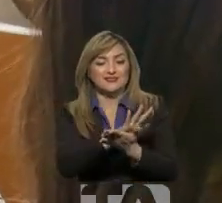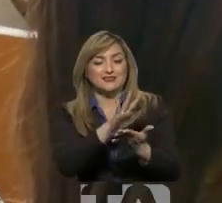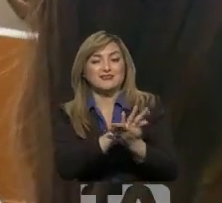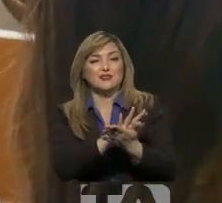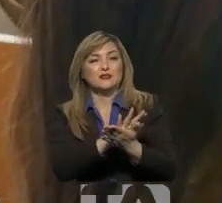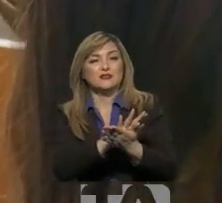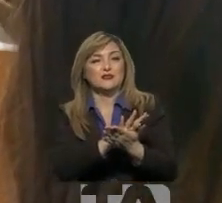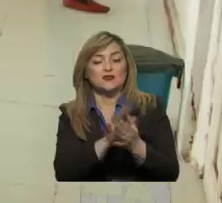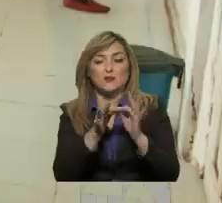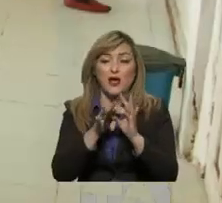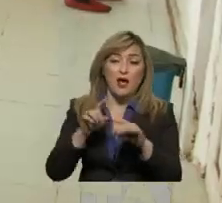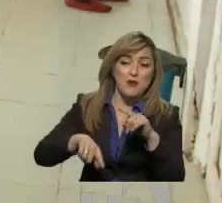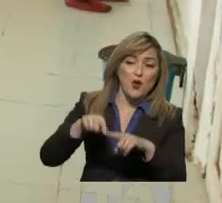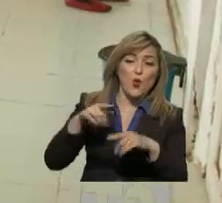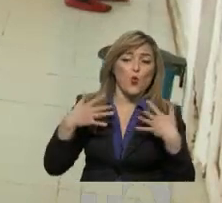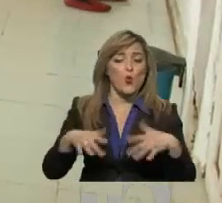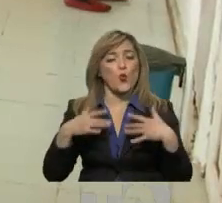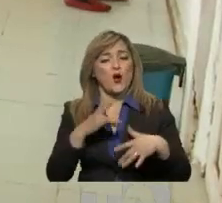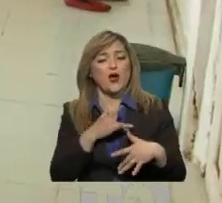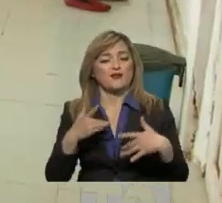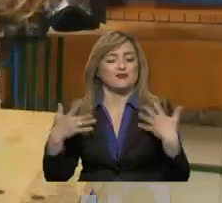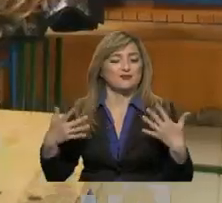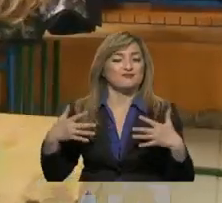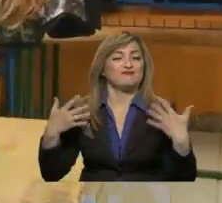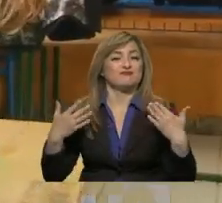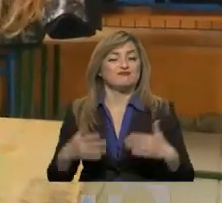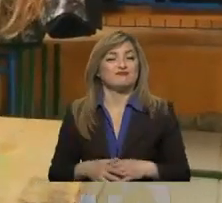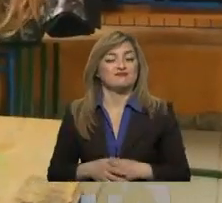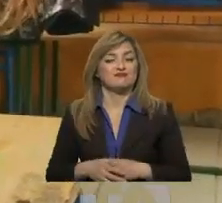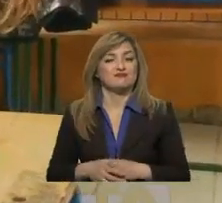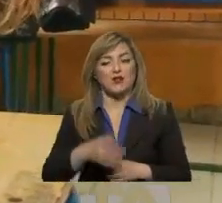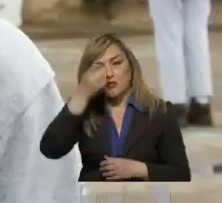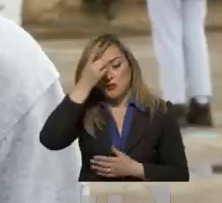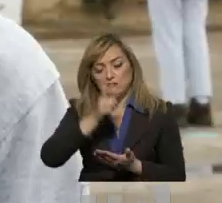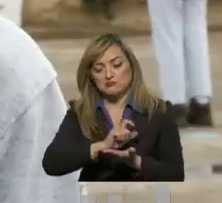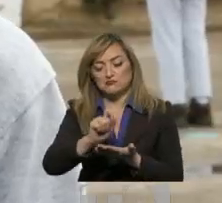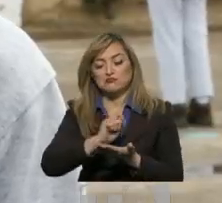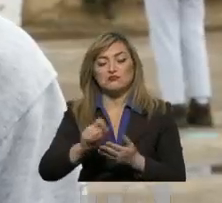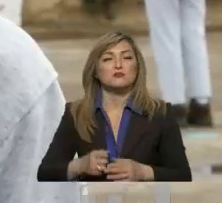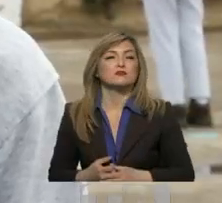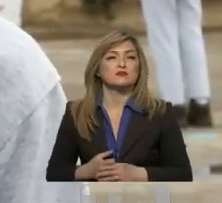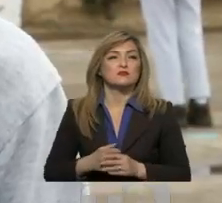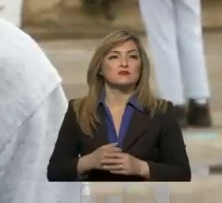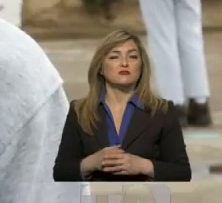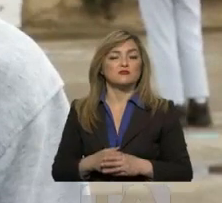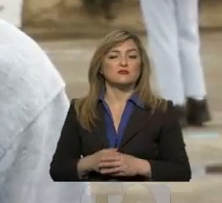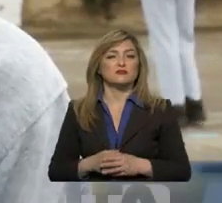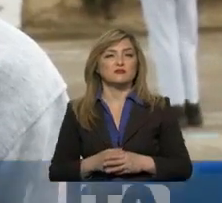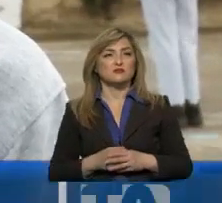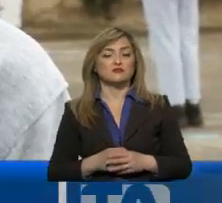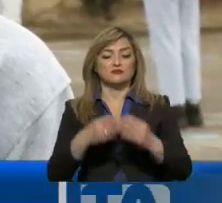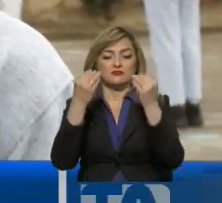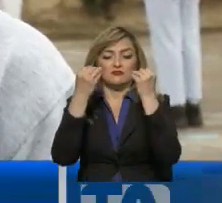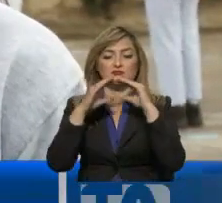presenciales, ver a sus compañeros de aula, se muestra feliz incluso de hacer tareas. Aquí las profesoras me den más clases